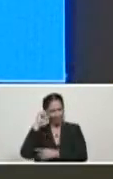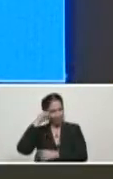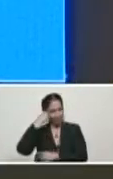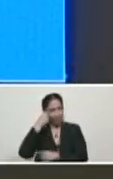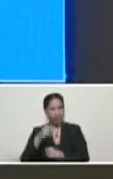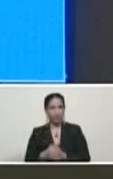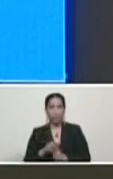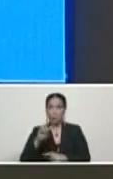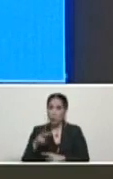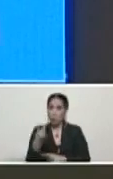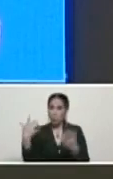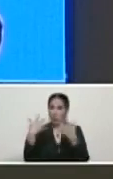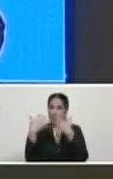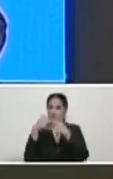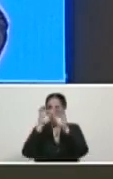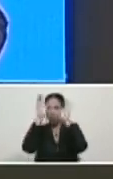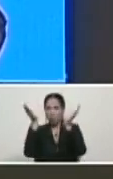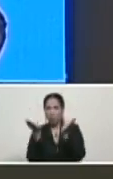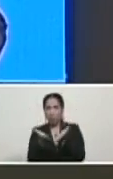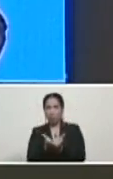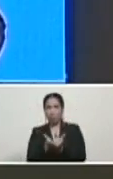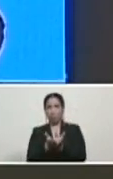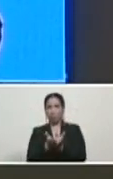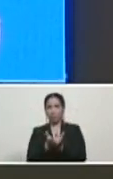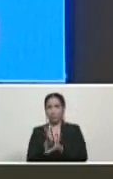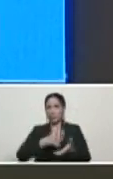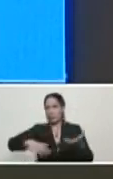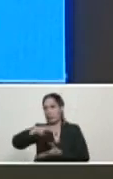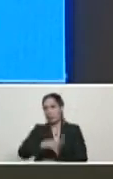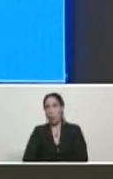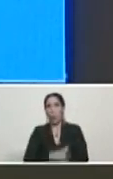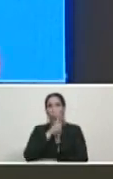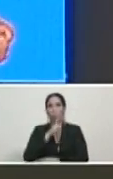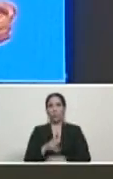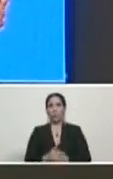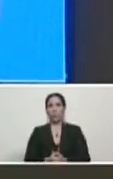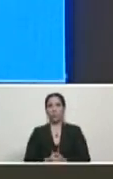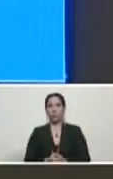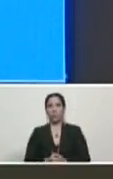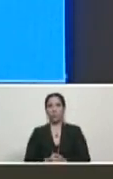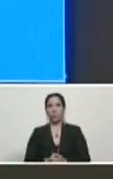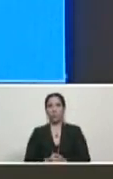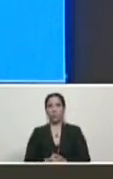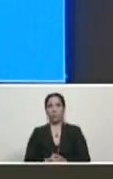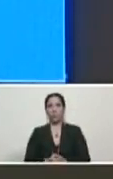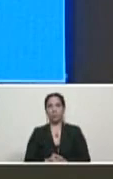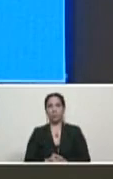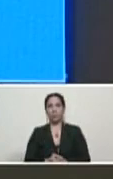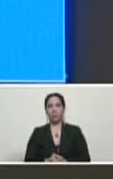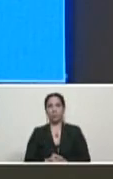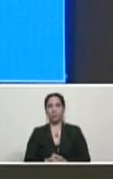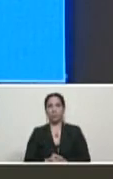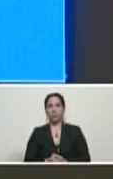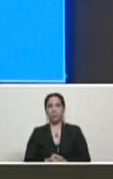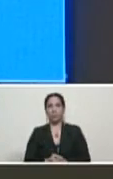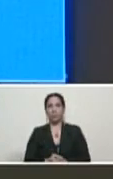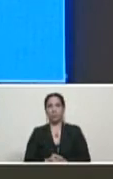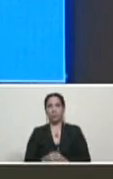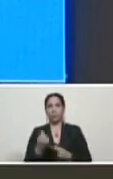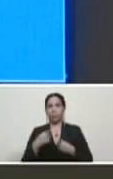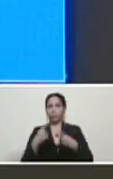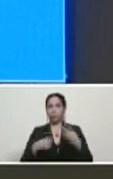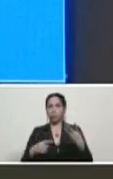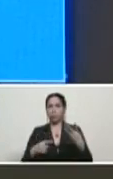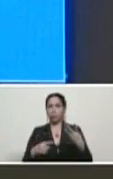la Segunda Guerra Mundial, desastre. Estoy viendo en estos días una serie de